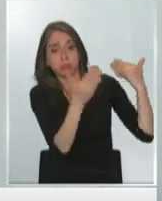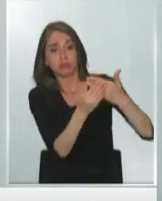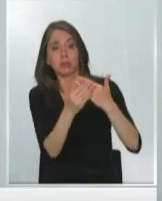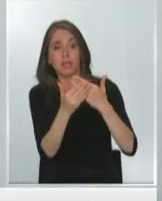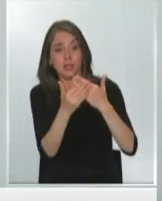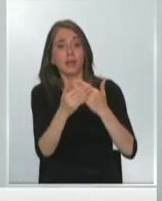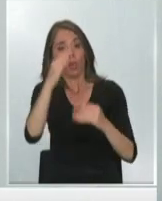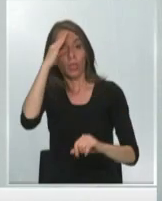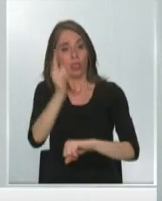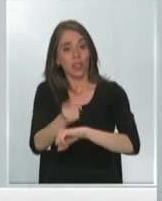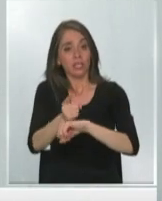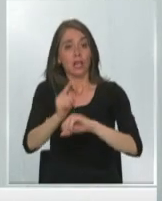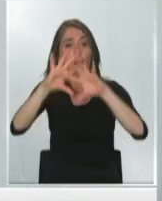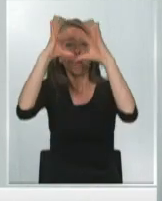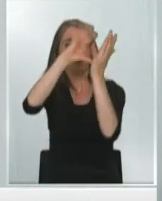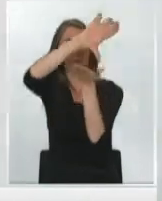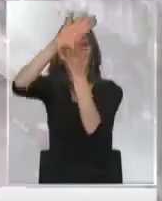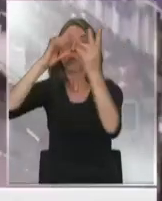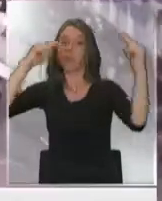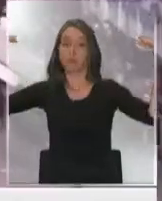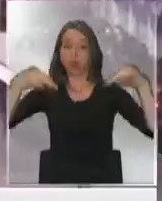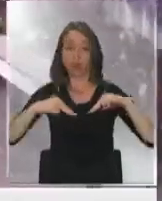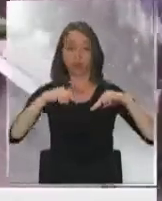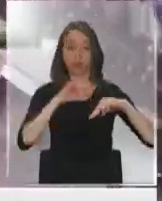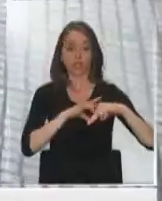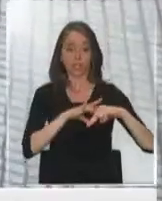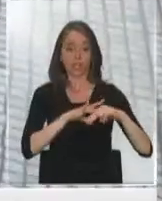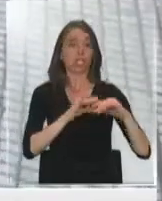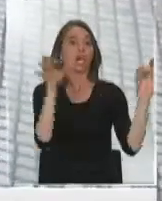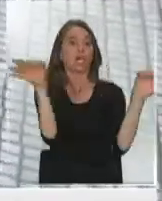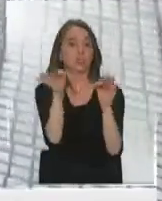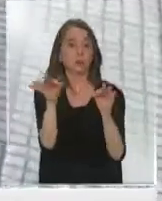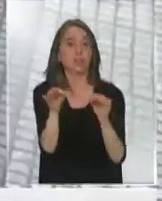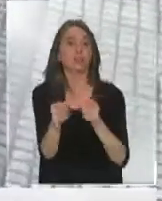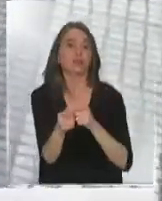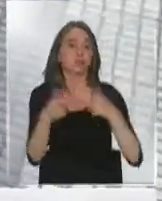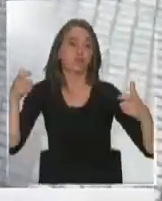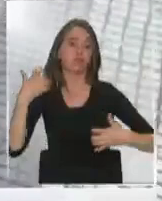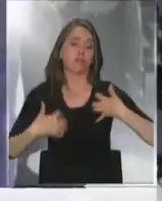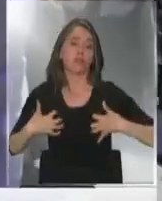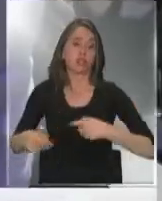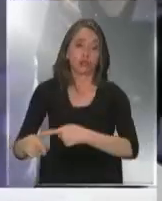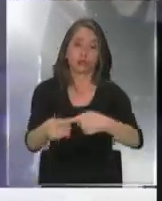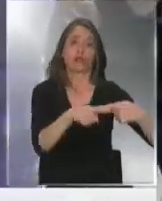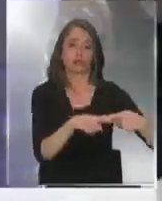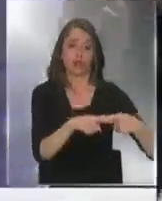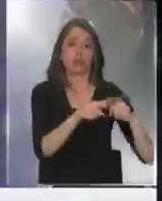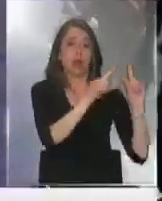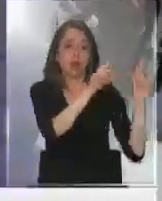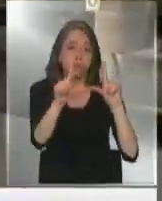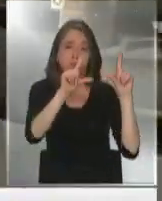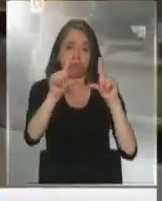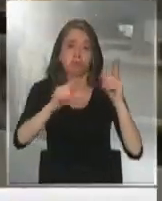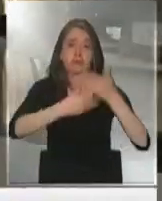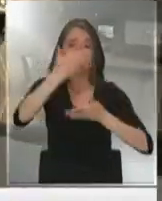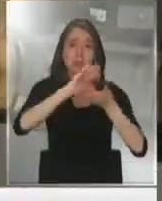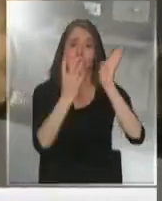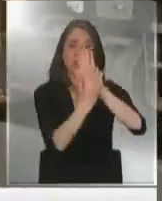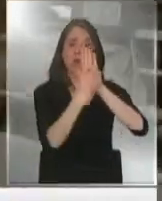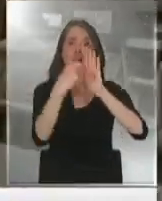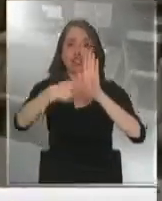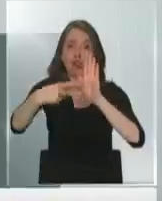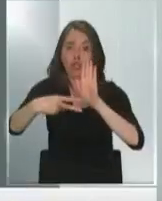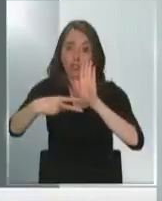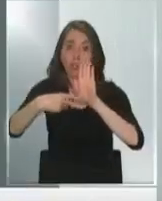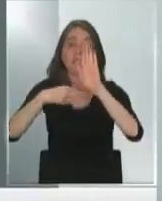del mundo se volcaron sobre Chile. Graficaron el estallido social en todas sus facetas, pero hoy las portadas